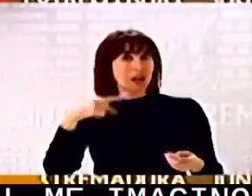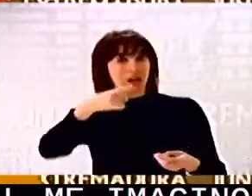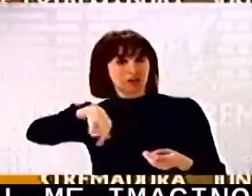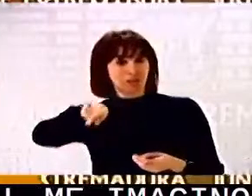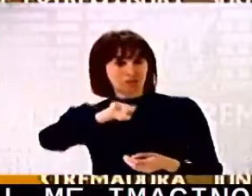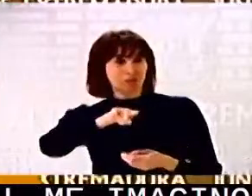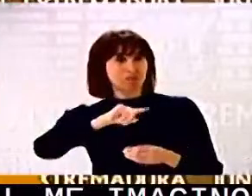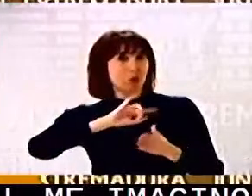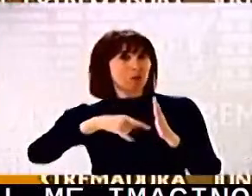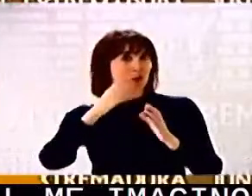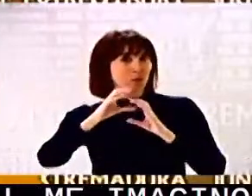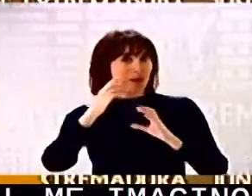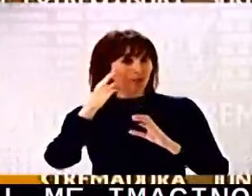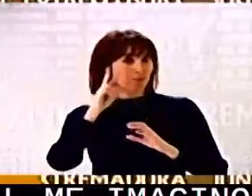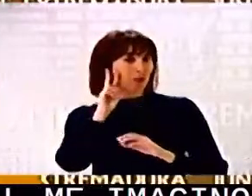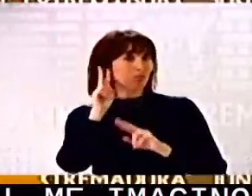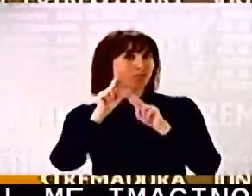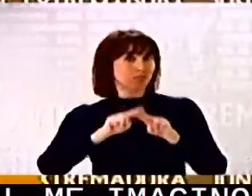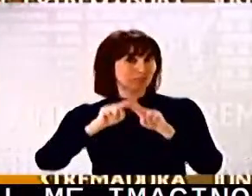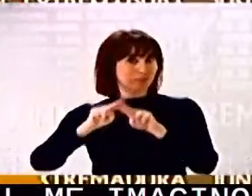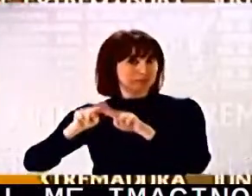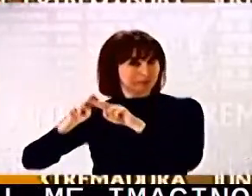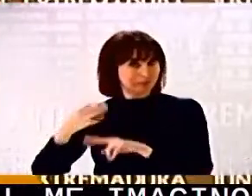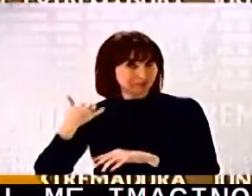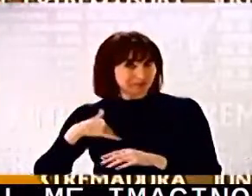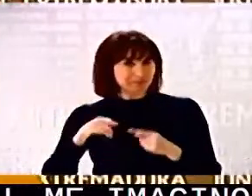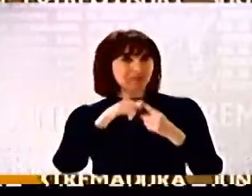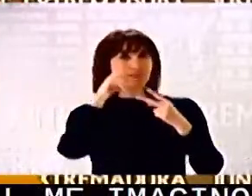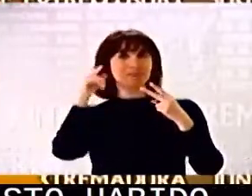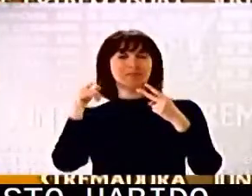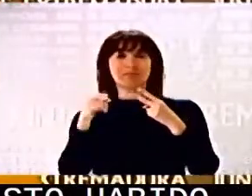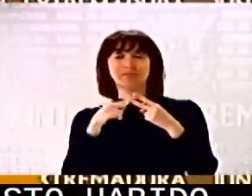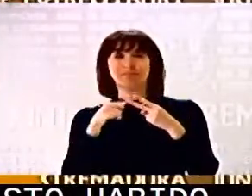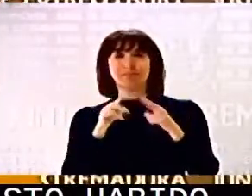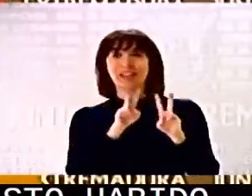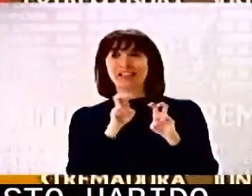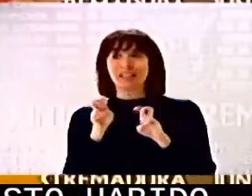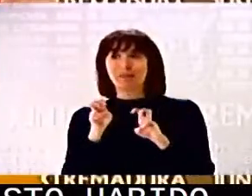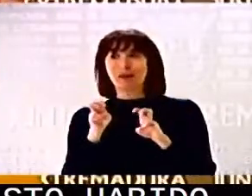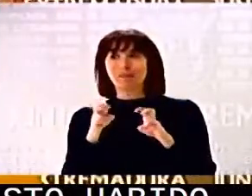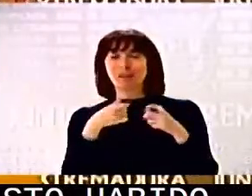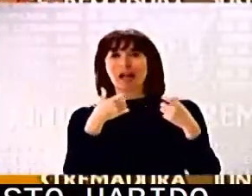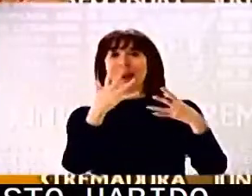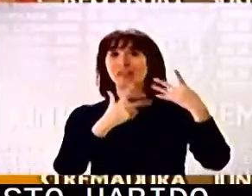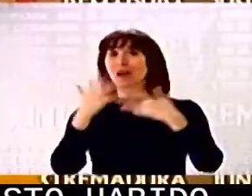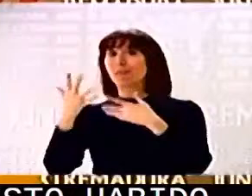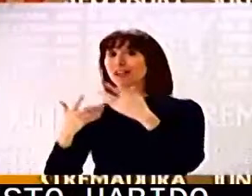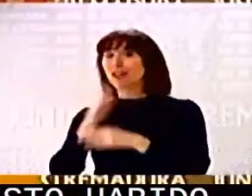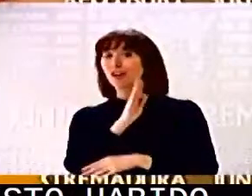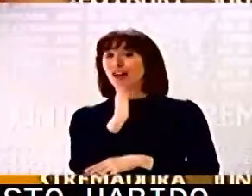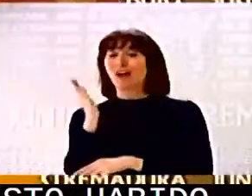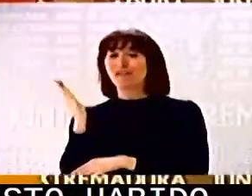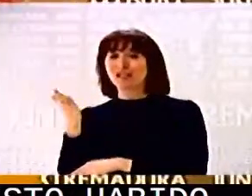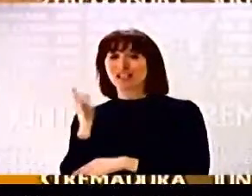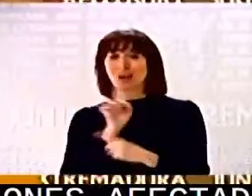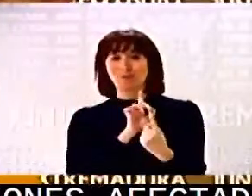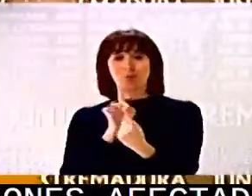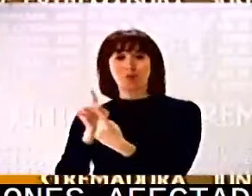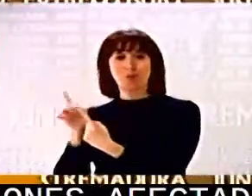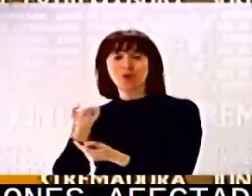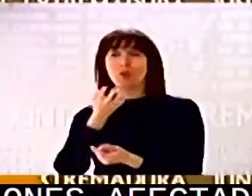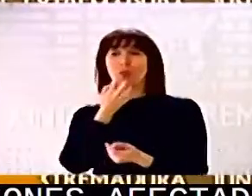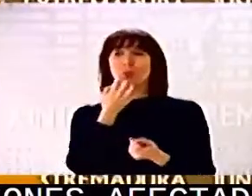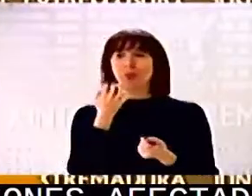medios de comunicación, han visto. Ha habido audiencias a las distintas administraciones afectadas, esto es